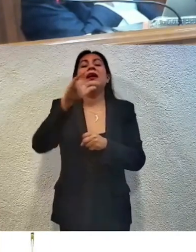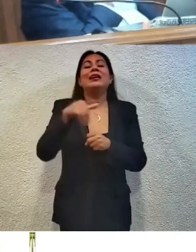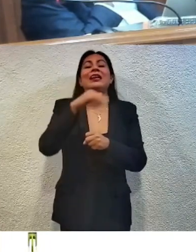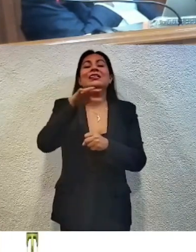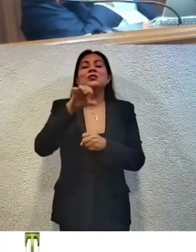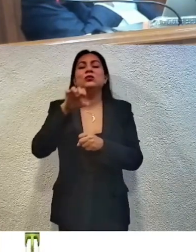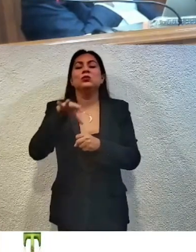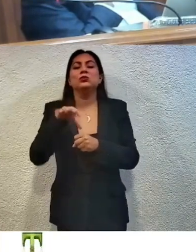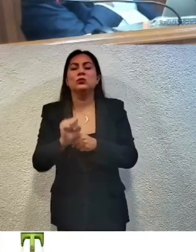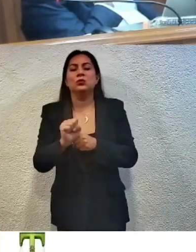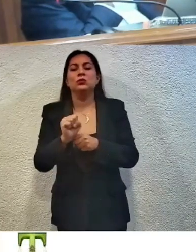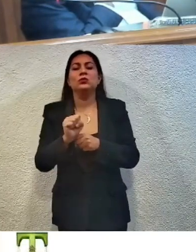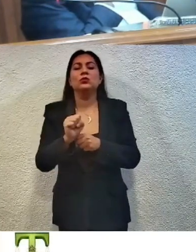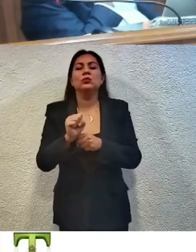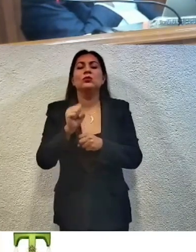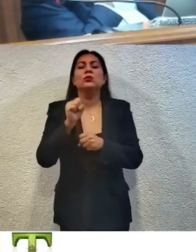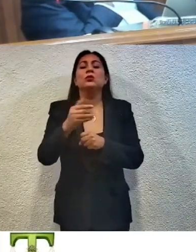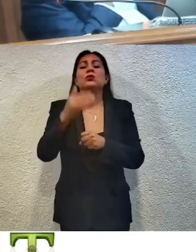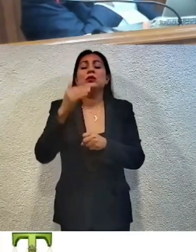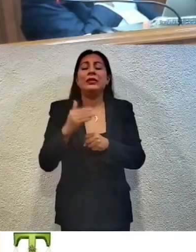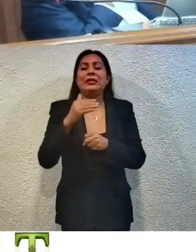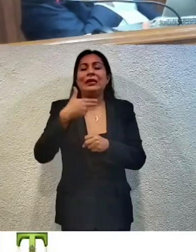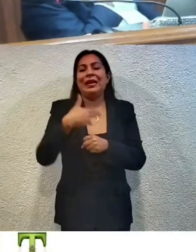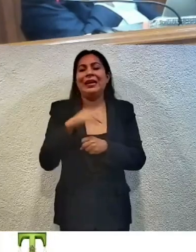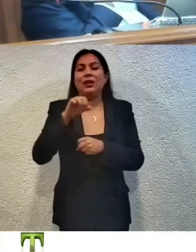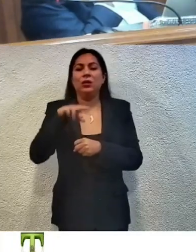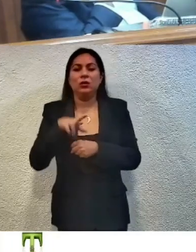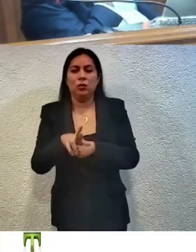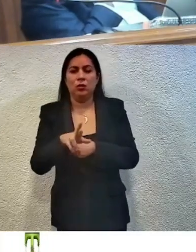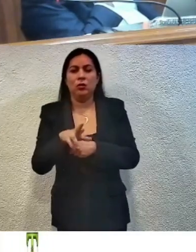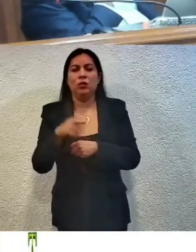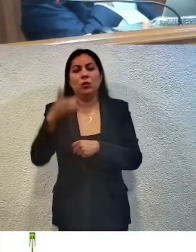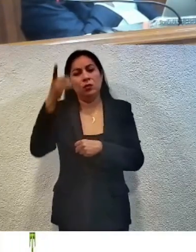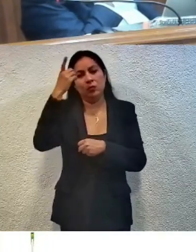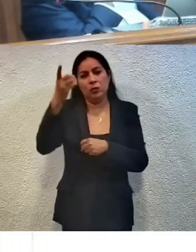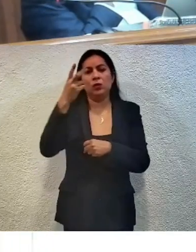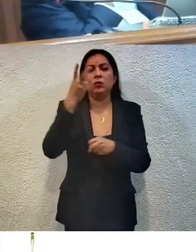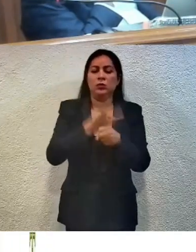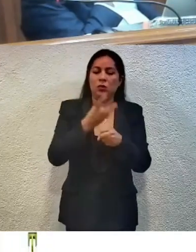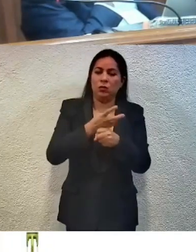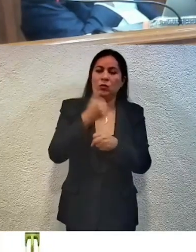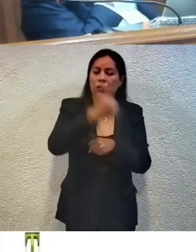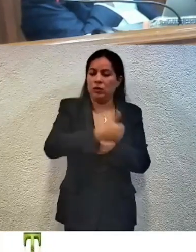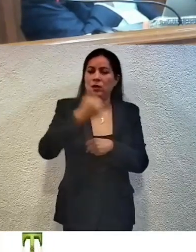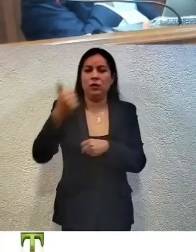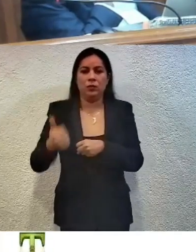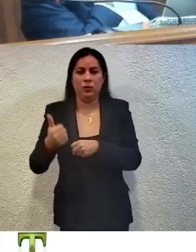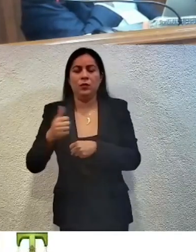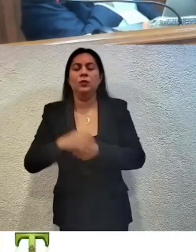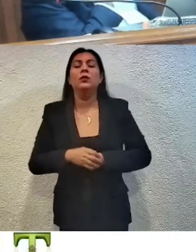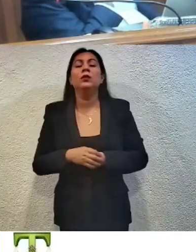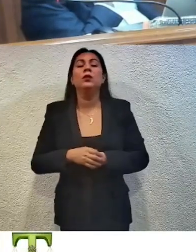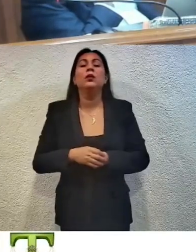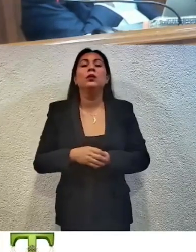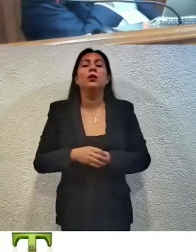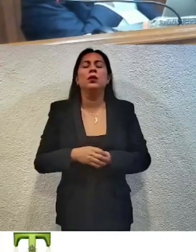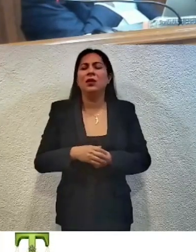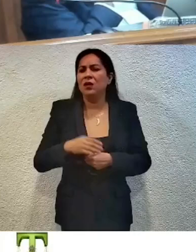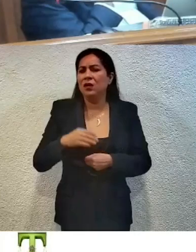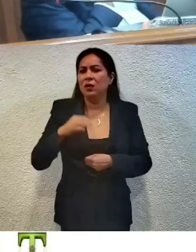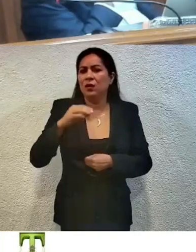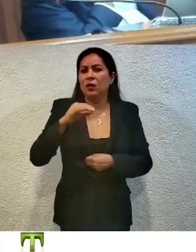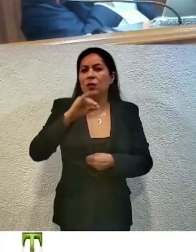Eugenio Uriostegui García y Héctor Avilés Cruz, propietario y suplente respectivamente. Glafira